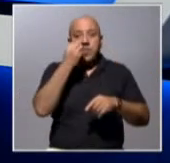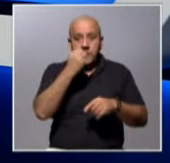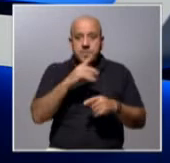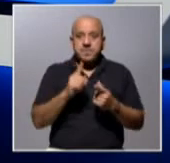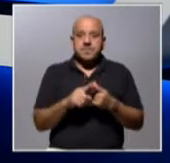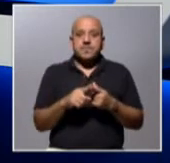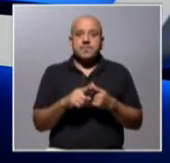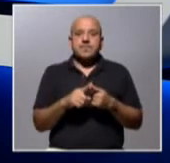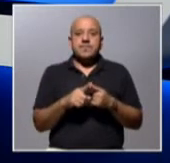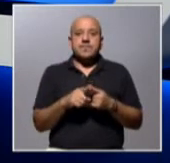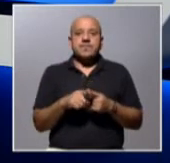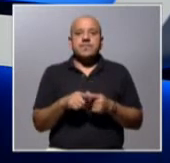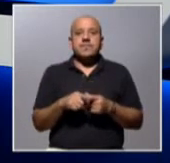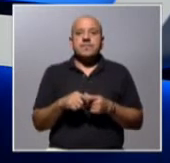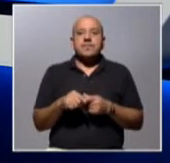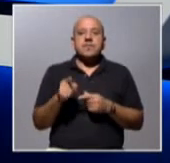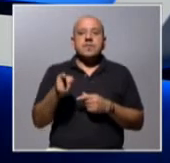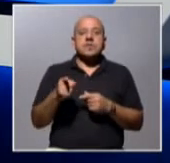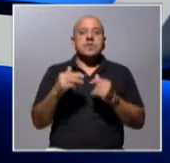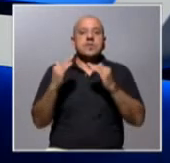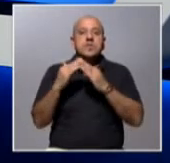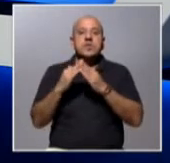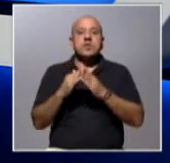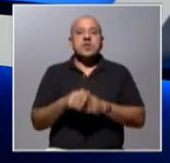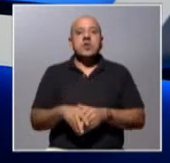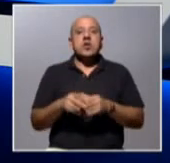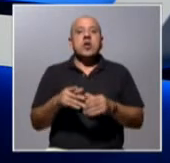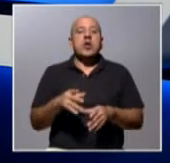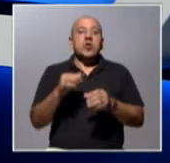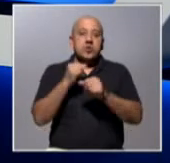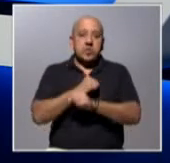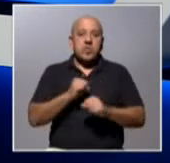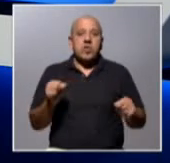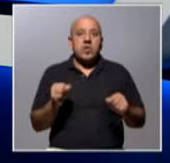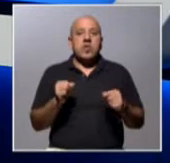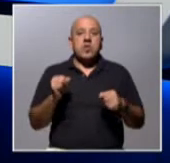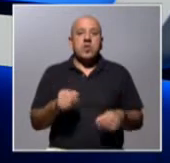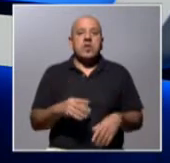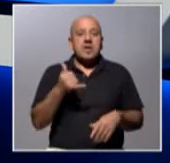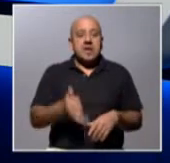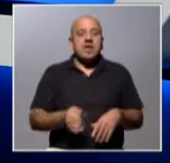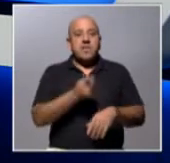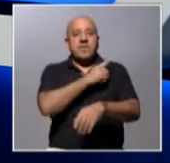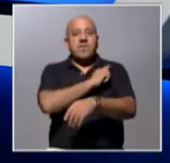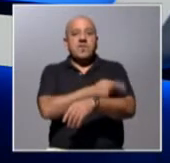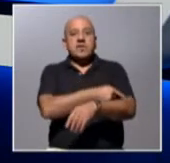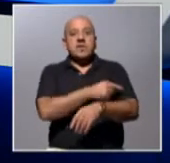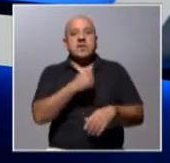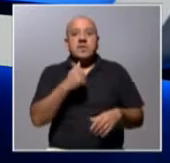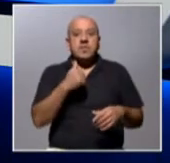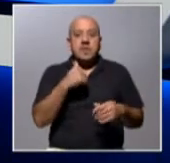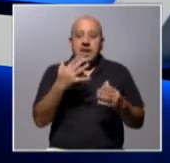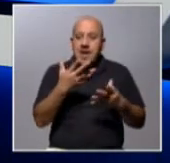gente ve desde sus casas todo lo que se va logrando y junta fuerzas para apoyarlas, porque